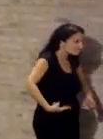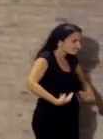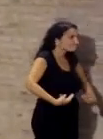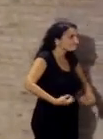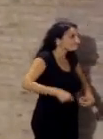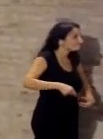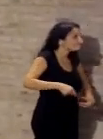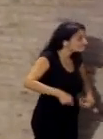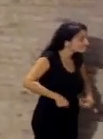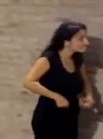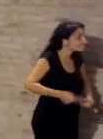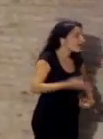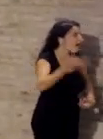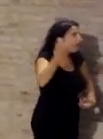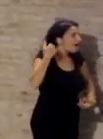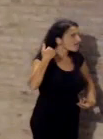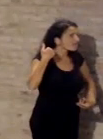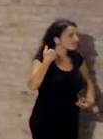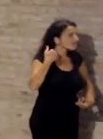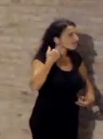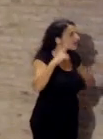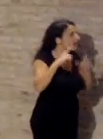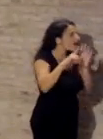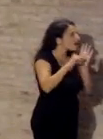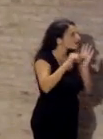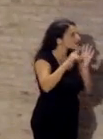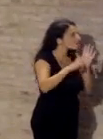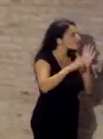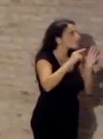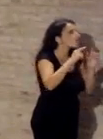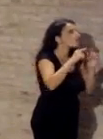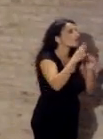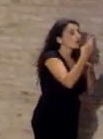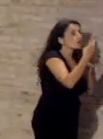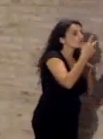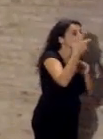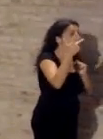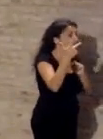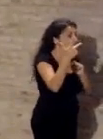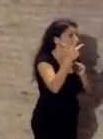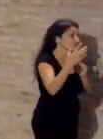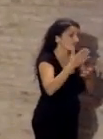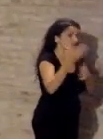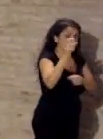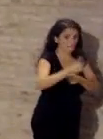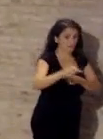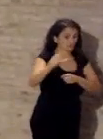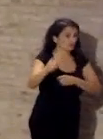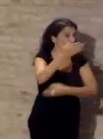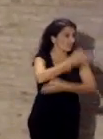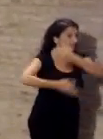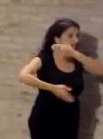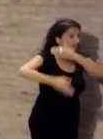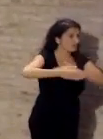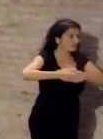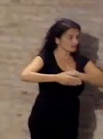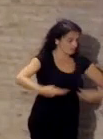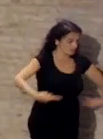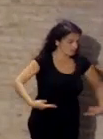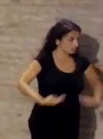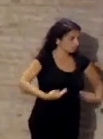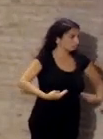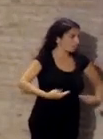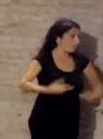eh que permitía en su Artículo 2 y 3 la esterilización forzada a personas con